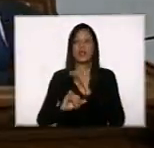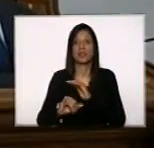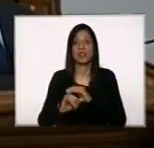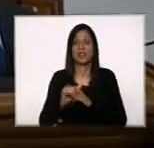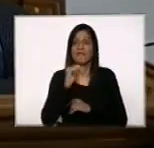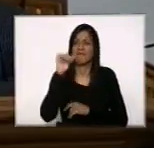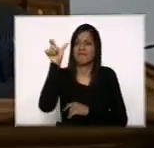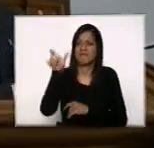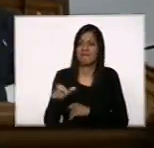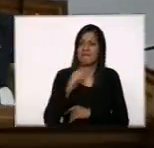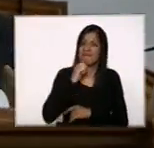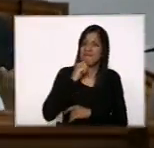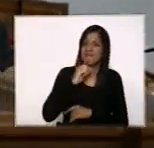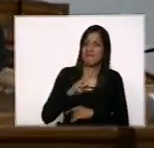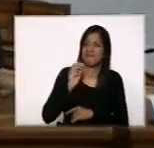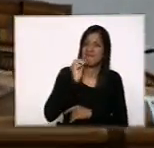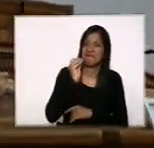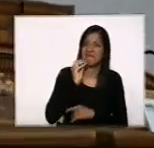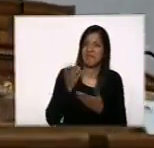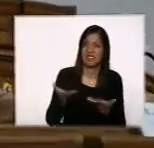ridiculez.